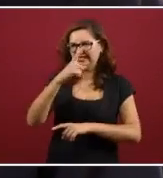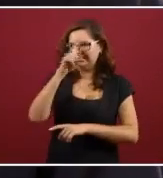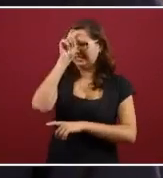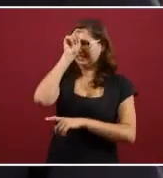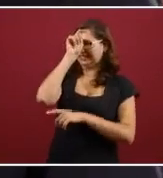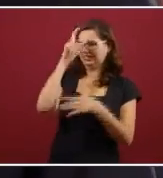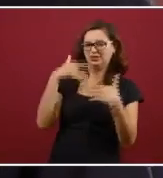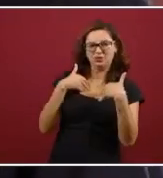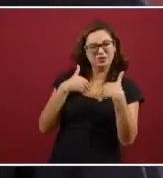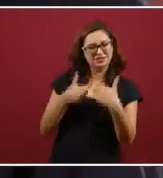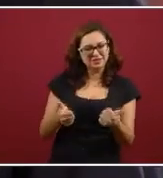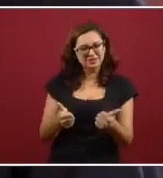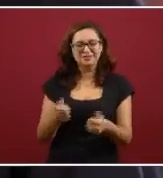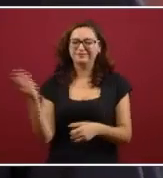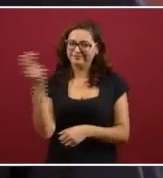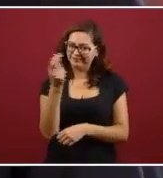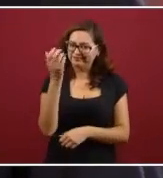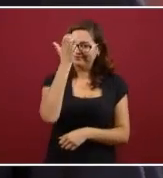Entonces,